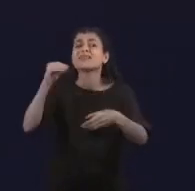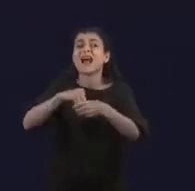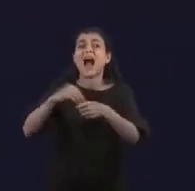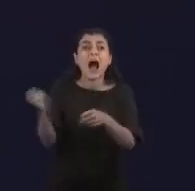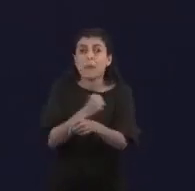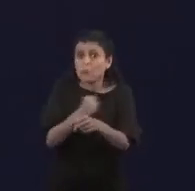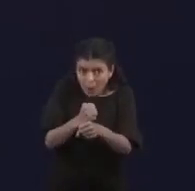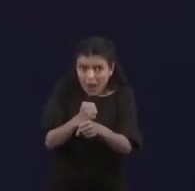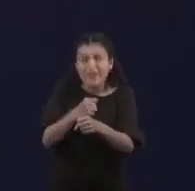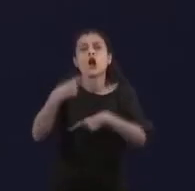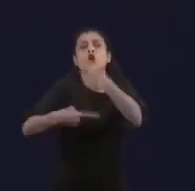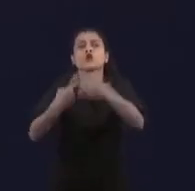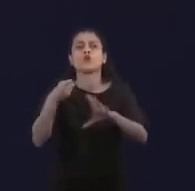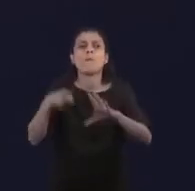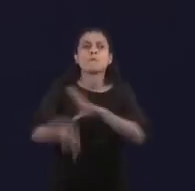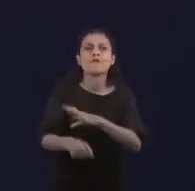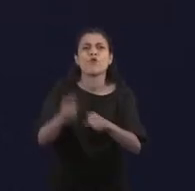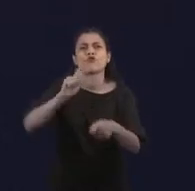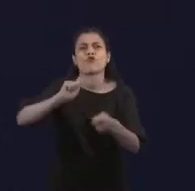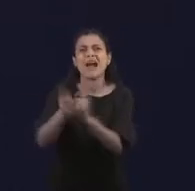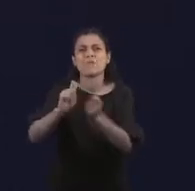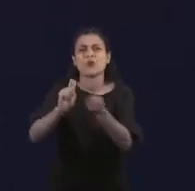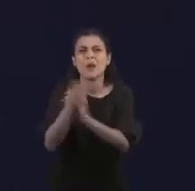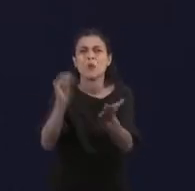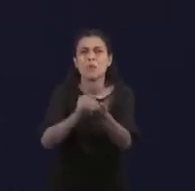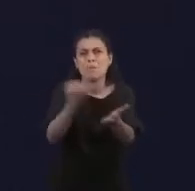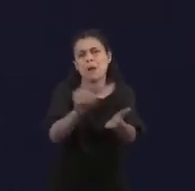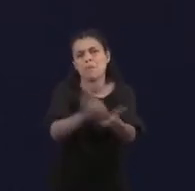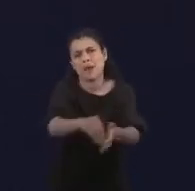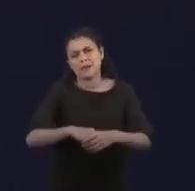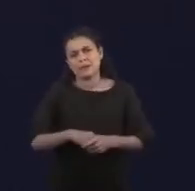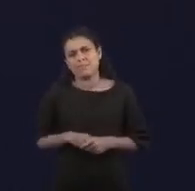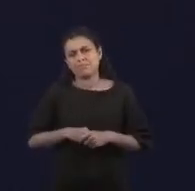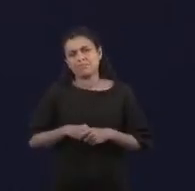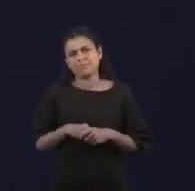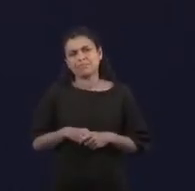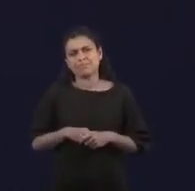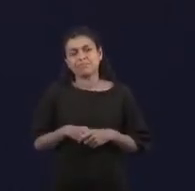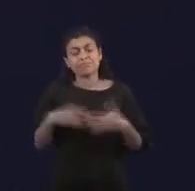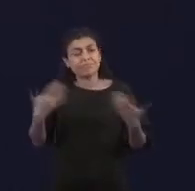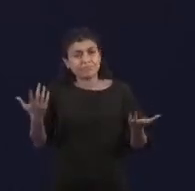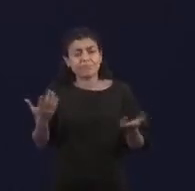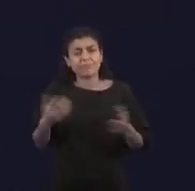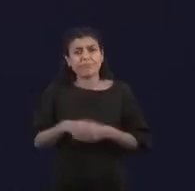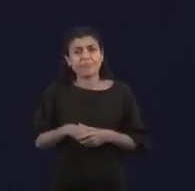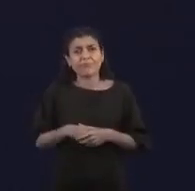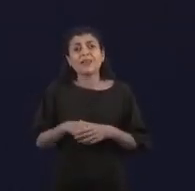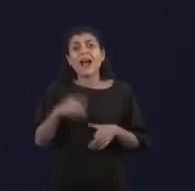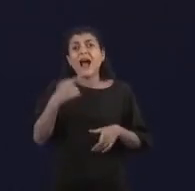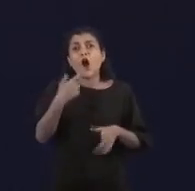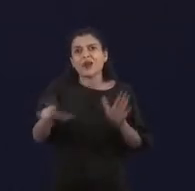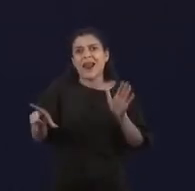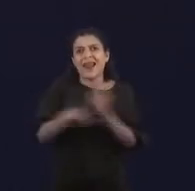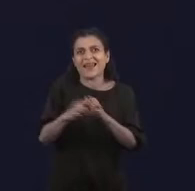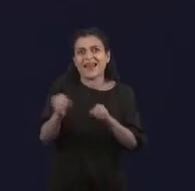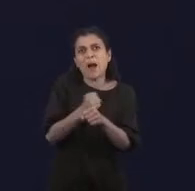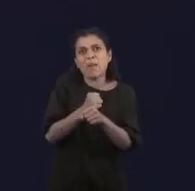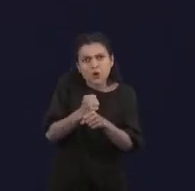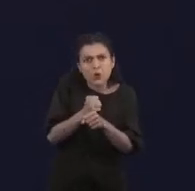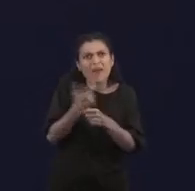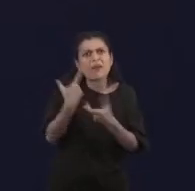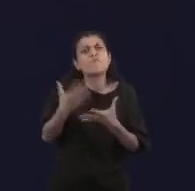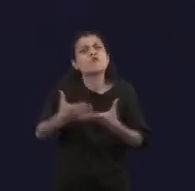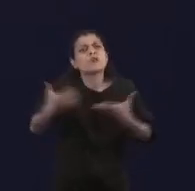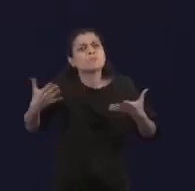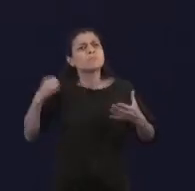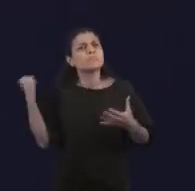su promulgación por delante, su reglamentación por delante y todo lo que implica la sanción de una ley de tamaño y envergadura como